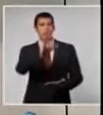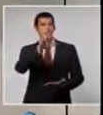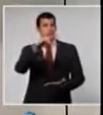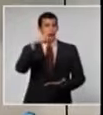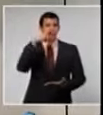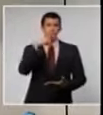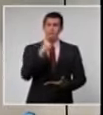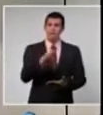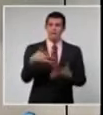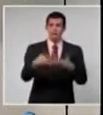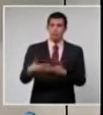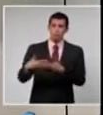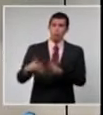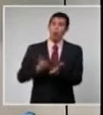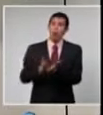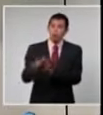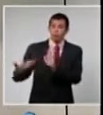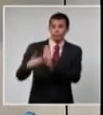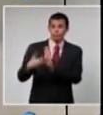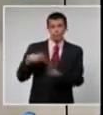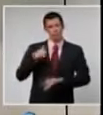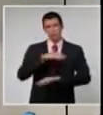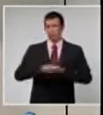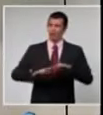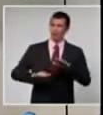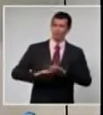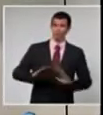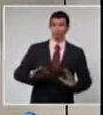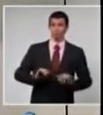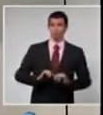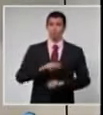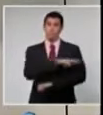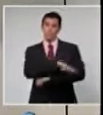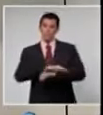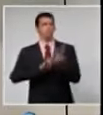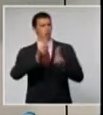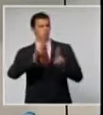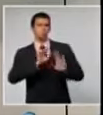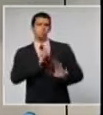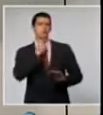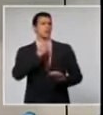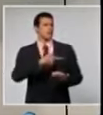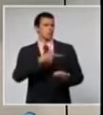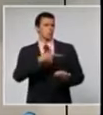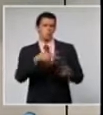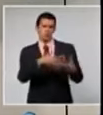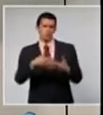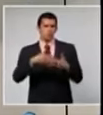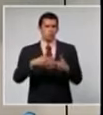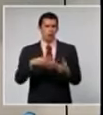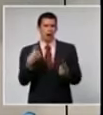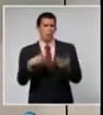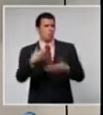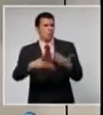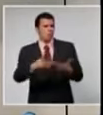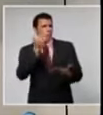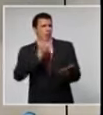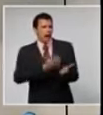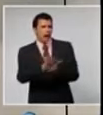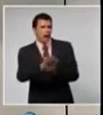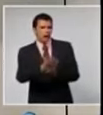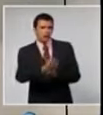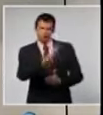las limitaciones posibles para vender el petróleo iraní, la principal fuente de ingresos del país. Esto, lejos de ser otro golpe